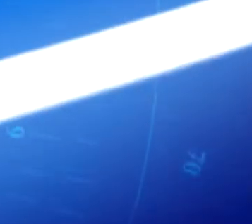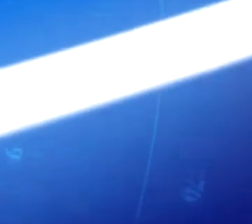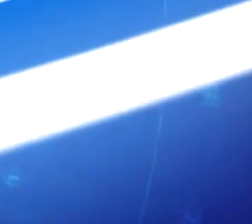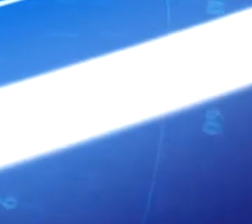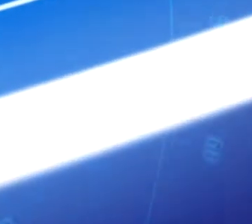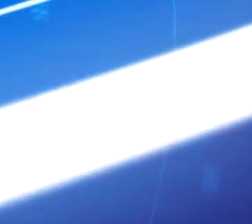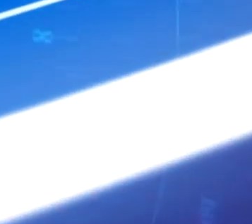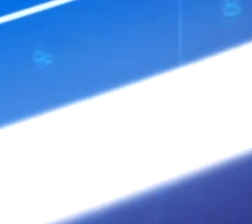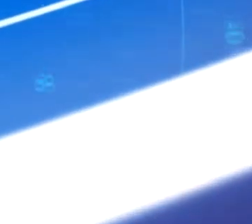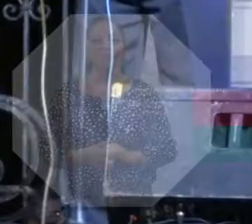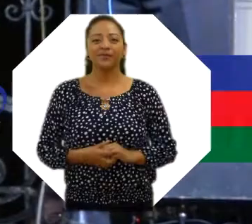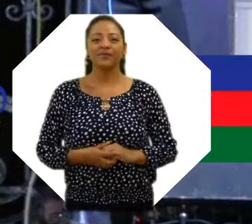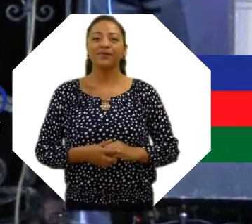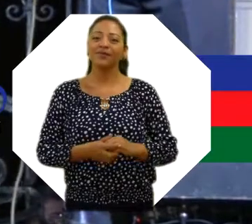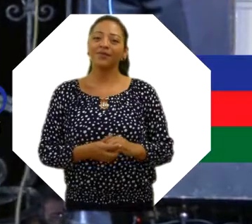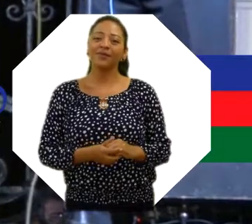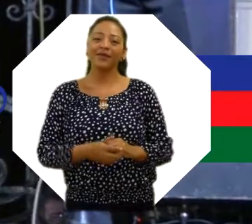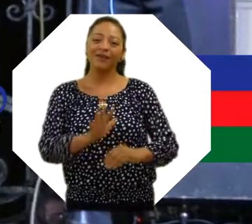Batalla Tulipán.